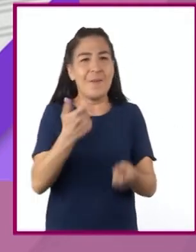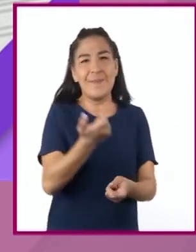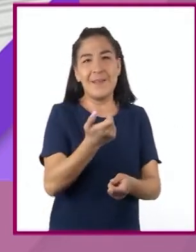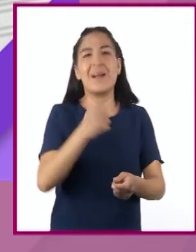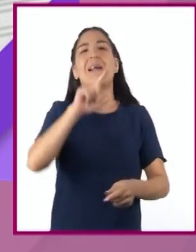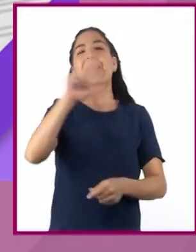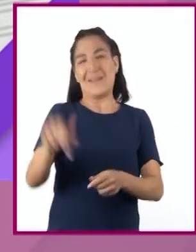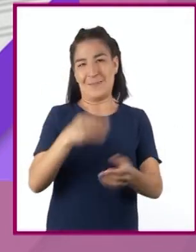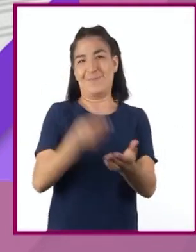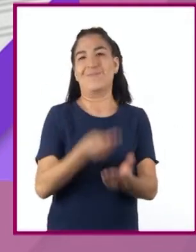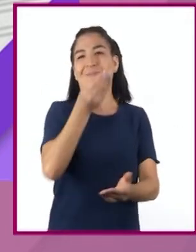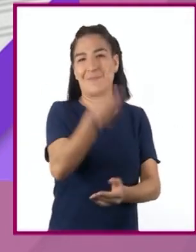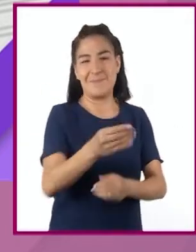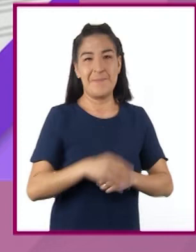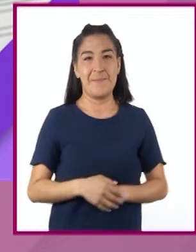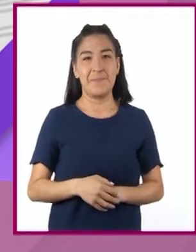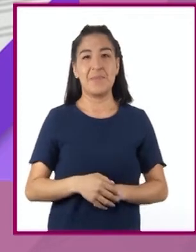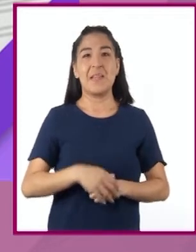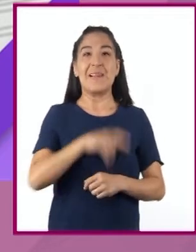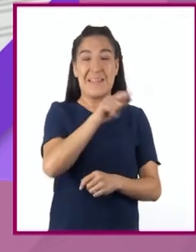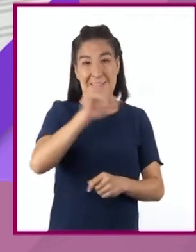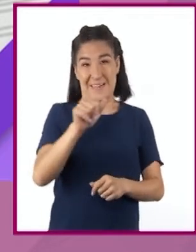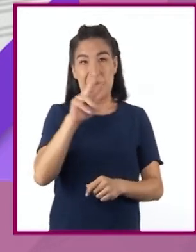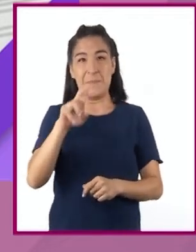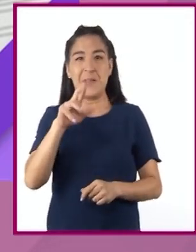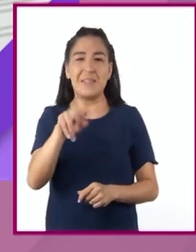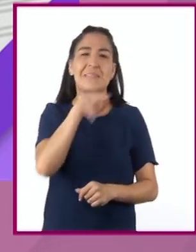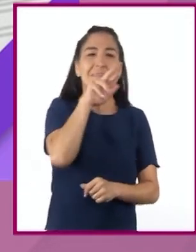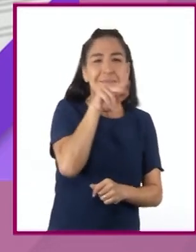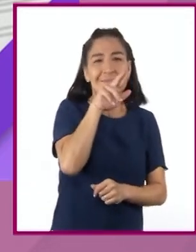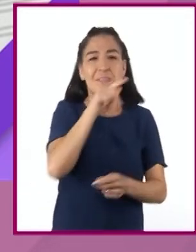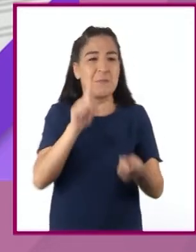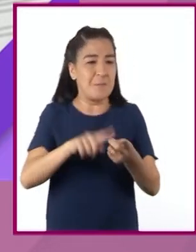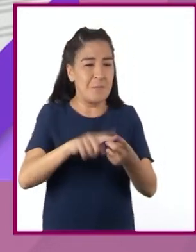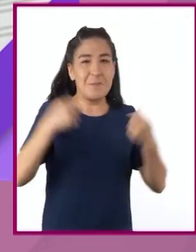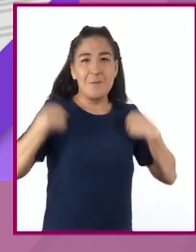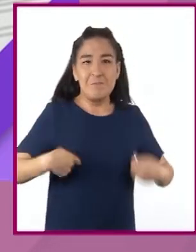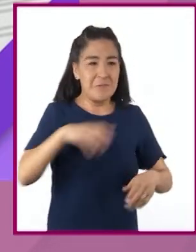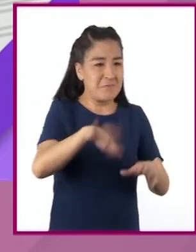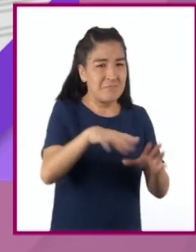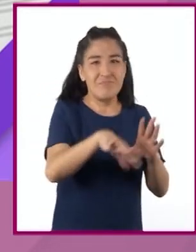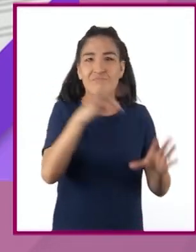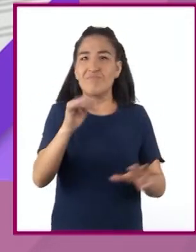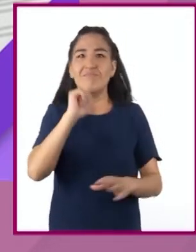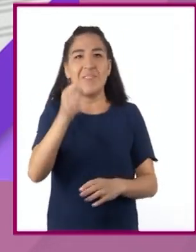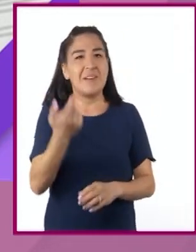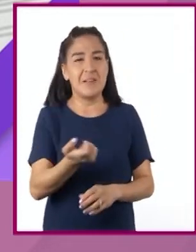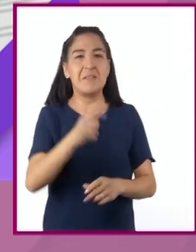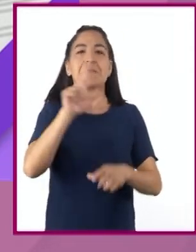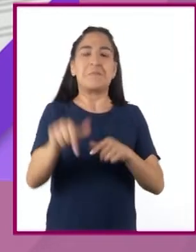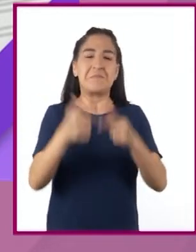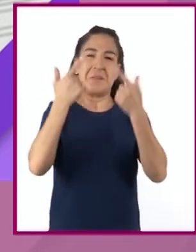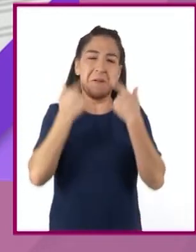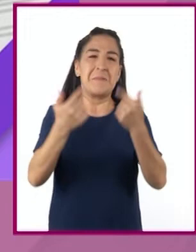dinero después. Fue tal la angustia de Javier al no encontrar el dinero en la mochila que comenzó a llorar